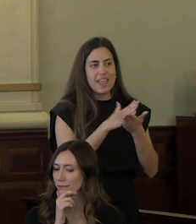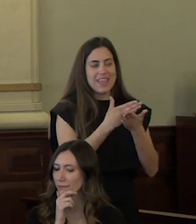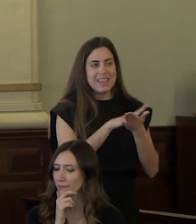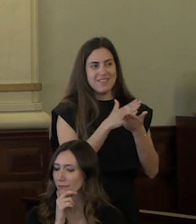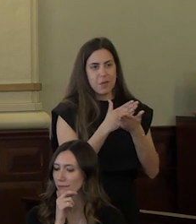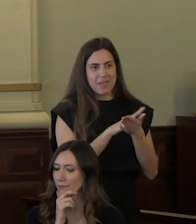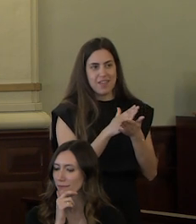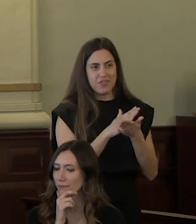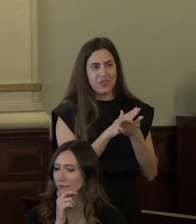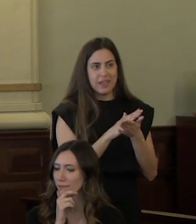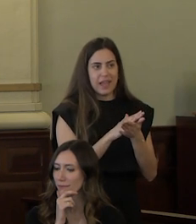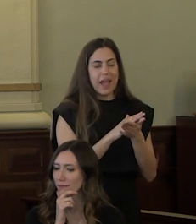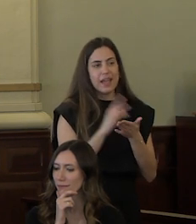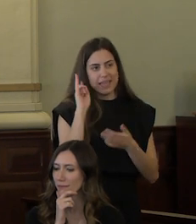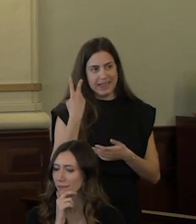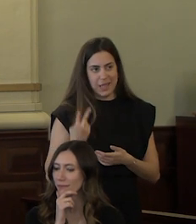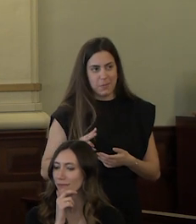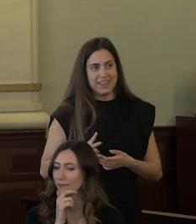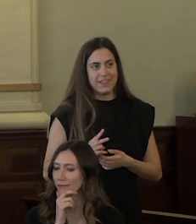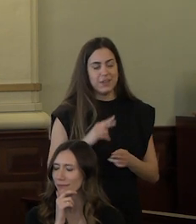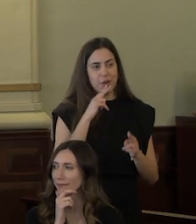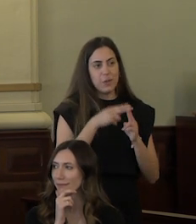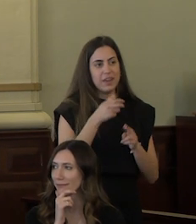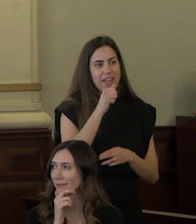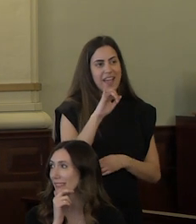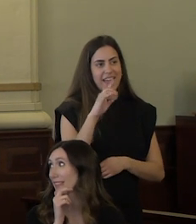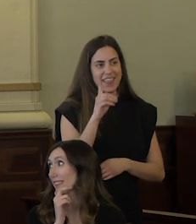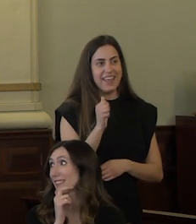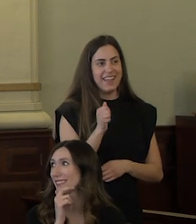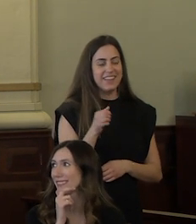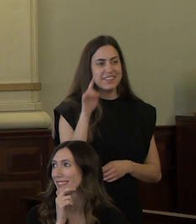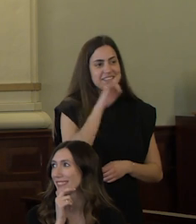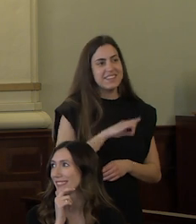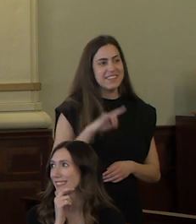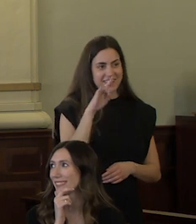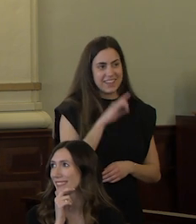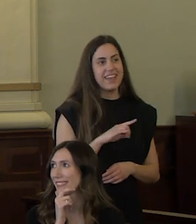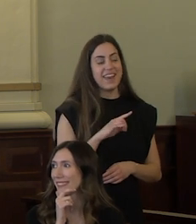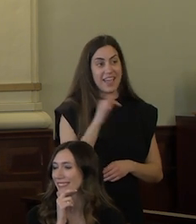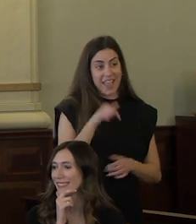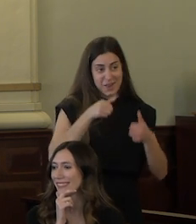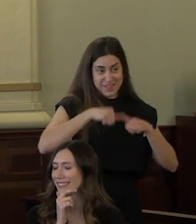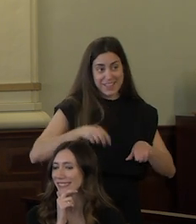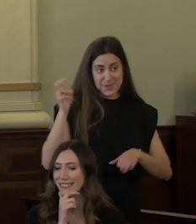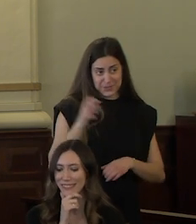que nos está haciendo Aida, canaria ella, otra que ha llegado de fuera por venir al